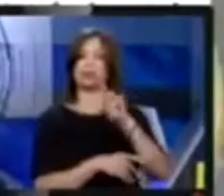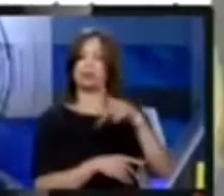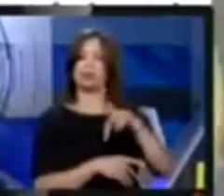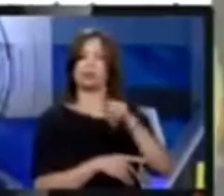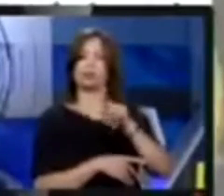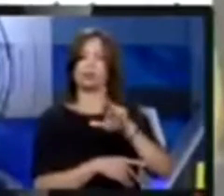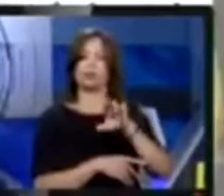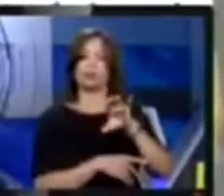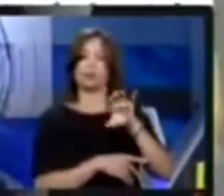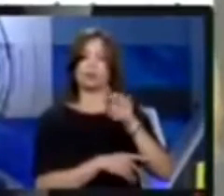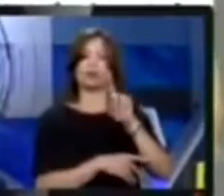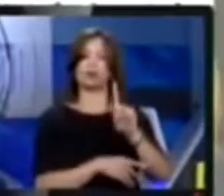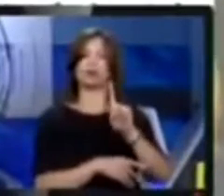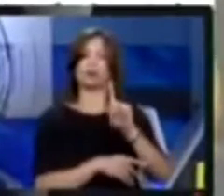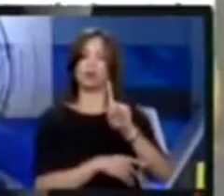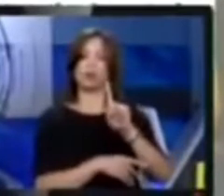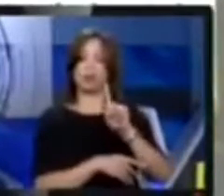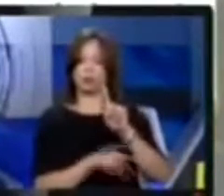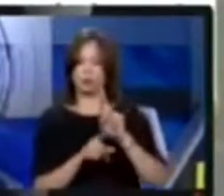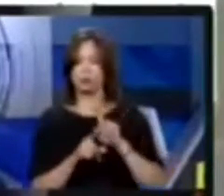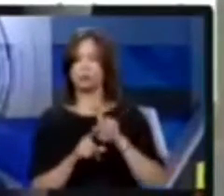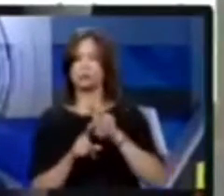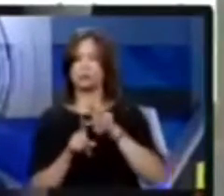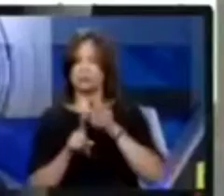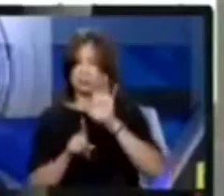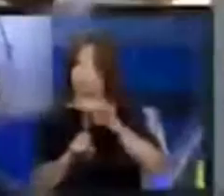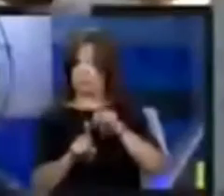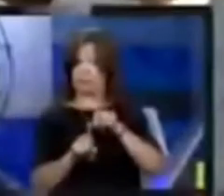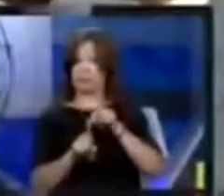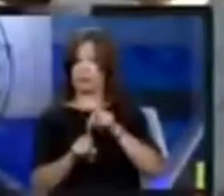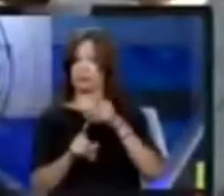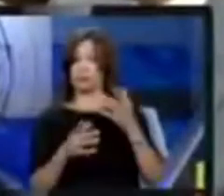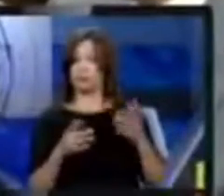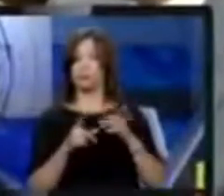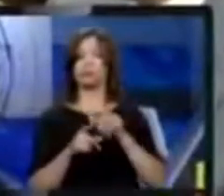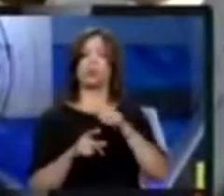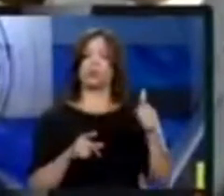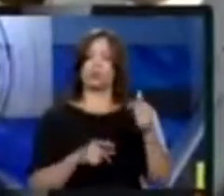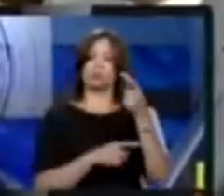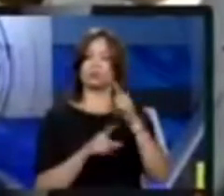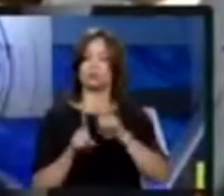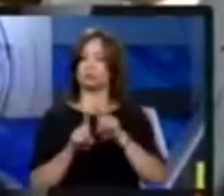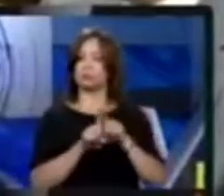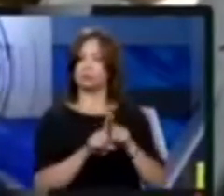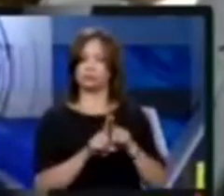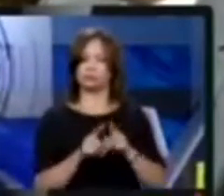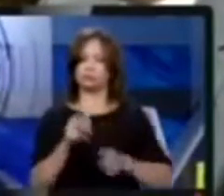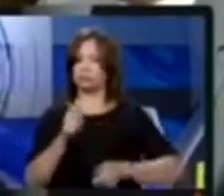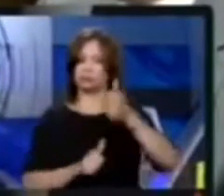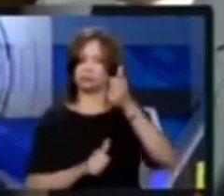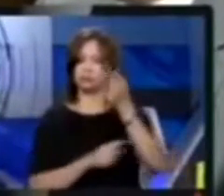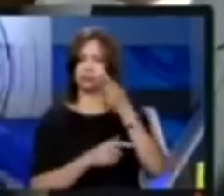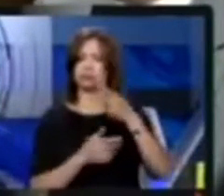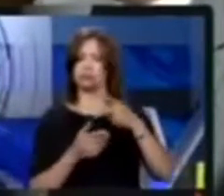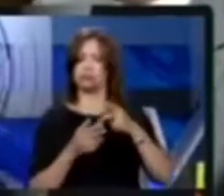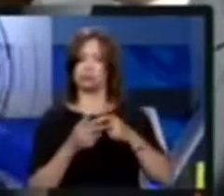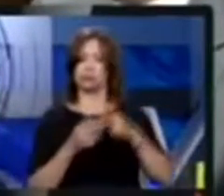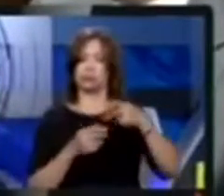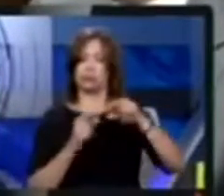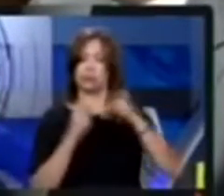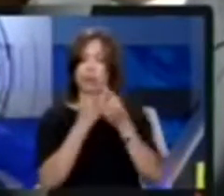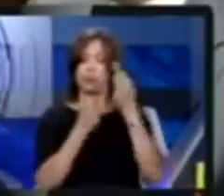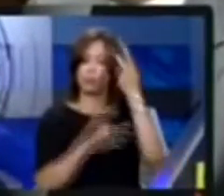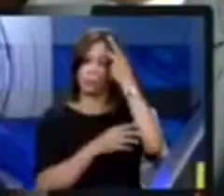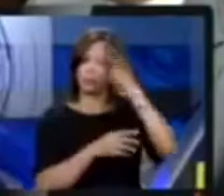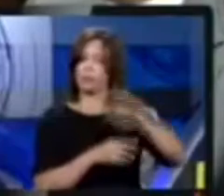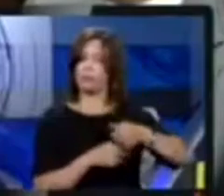del PRSC y 1 de la UDC. En este caso, como en los demás, sin el voto de la bancada de uno de los partidos